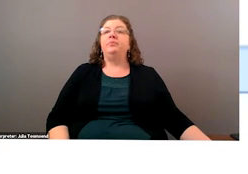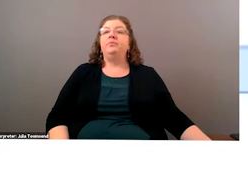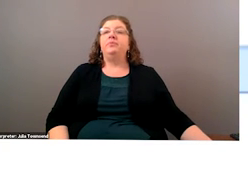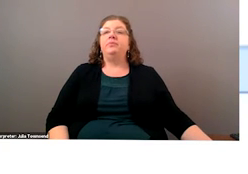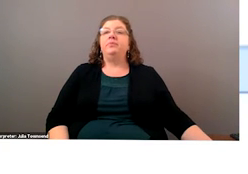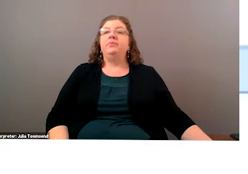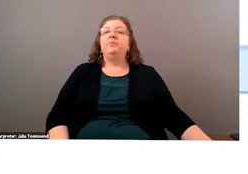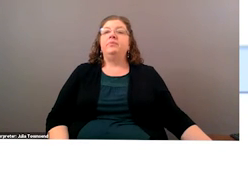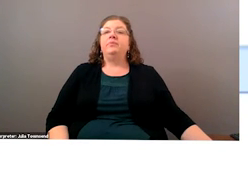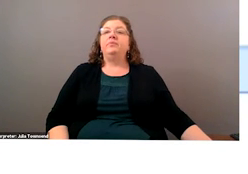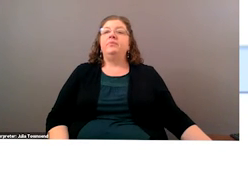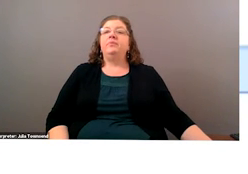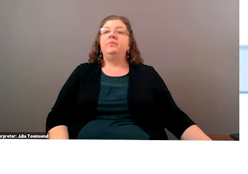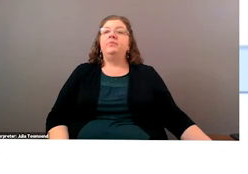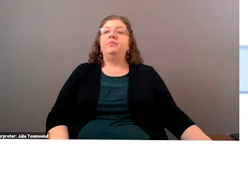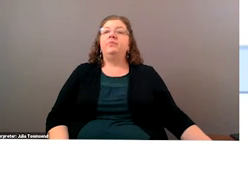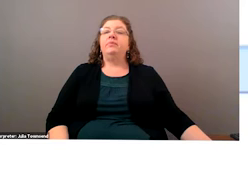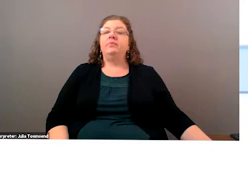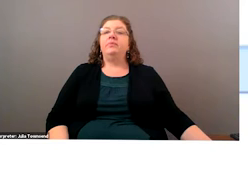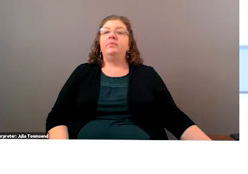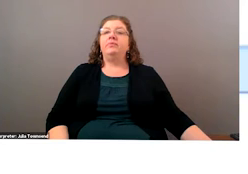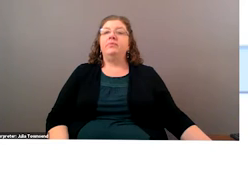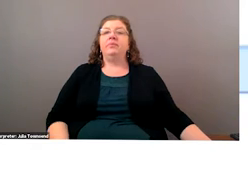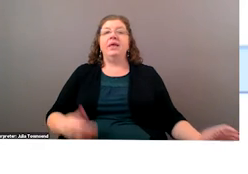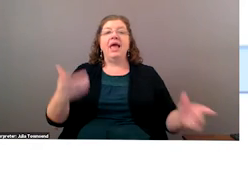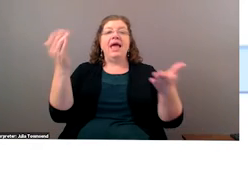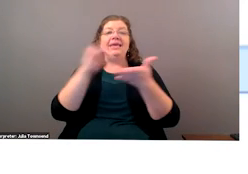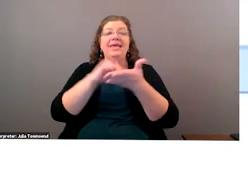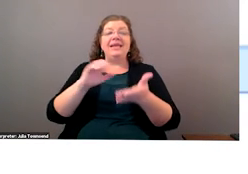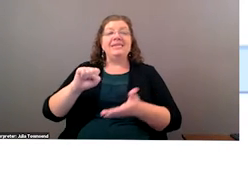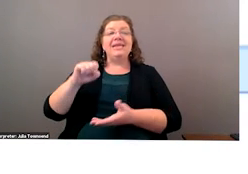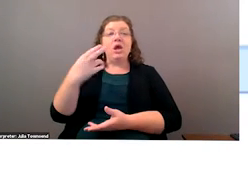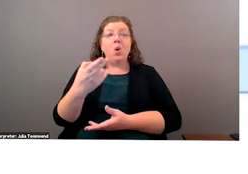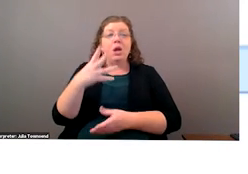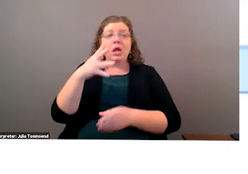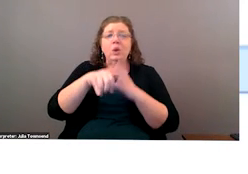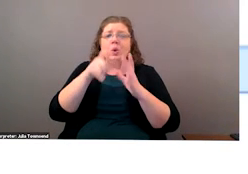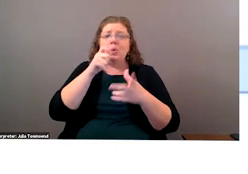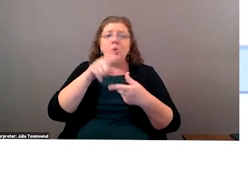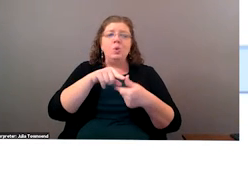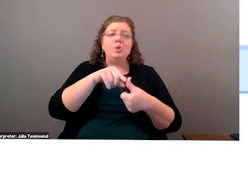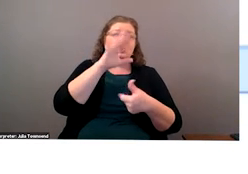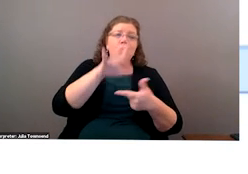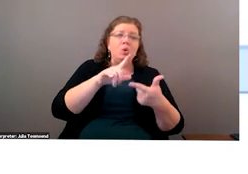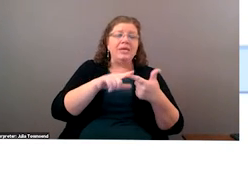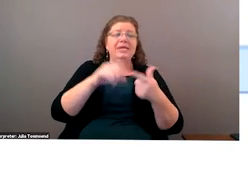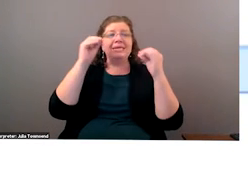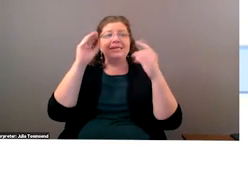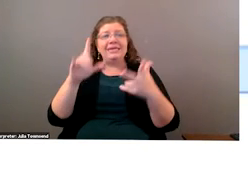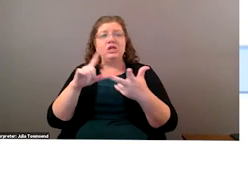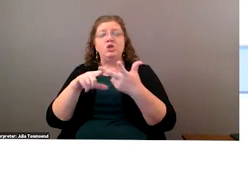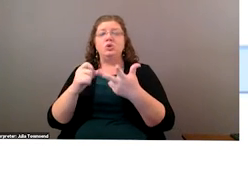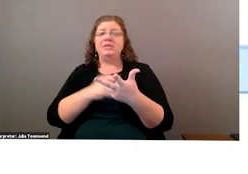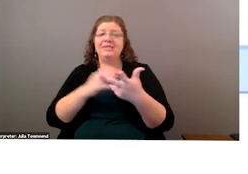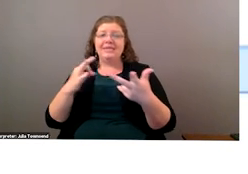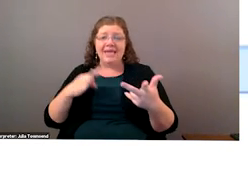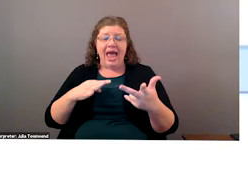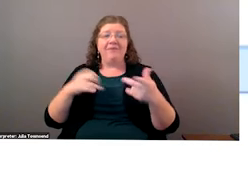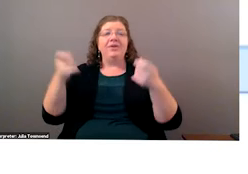nuestras partes interesadas incluyen estudiantes, maestros del distrito, personal,